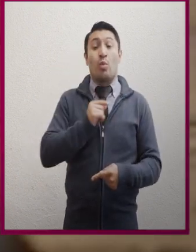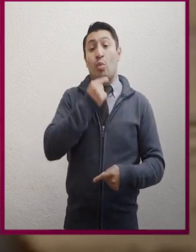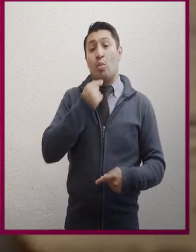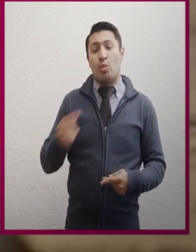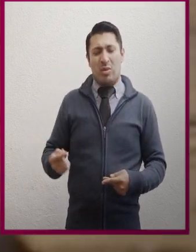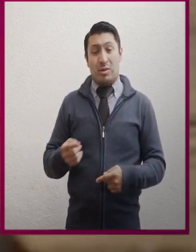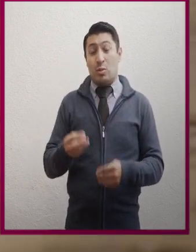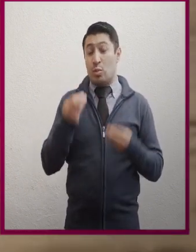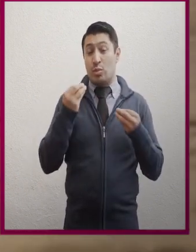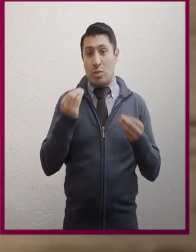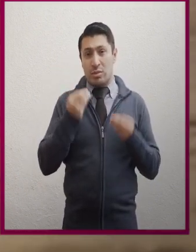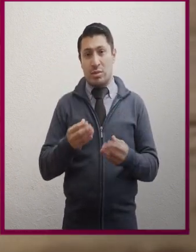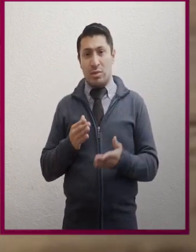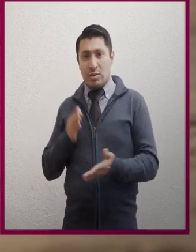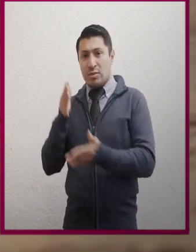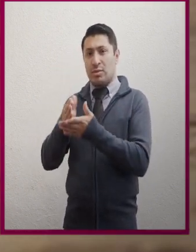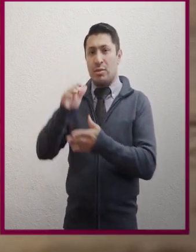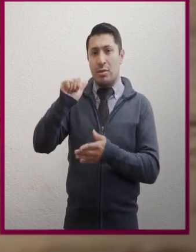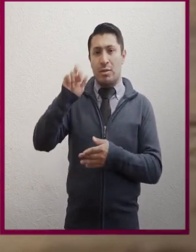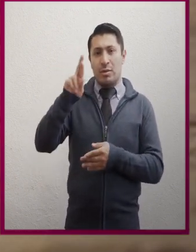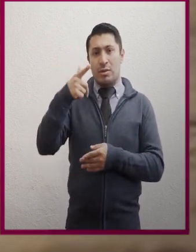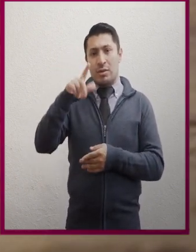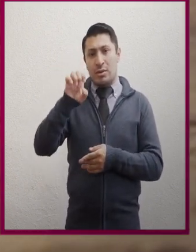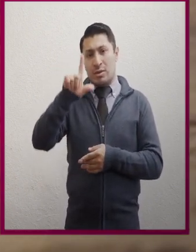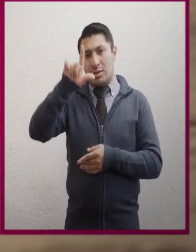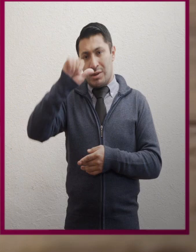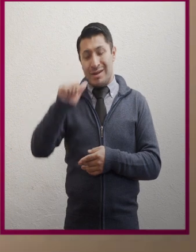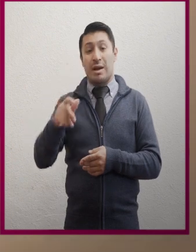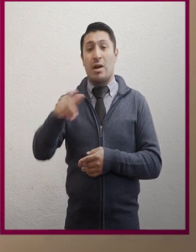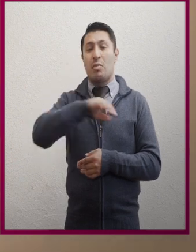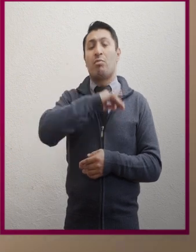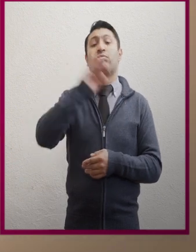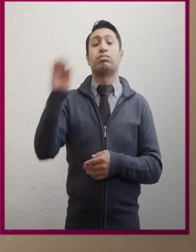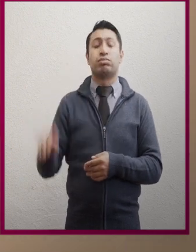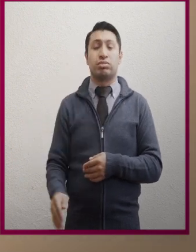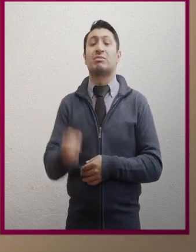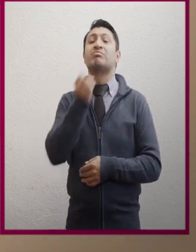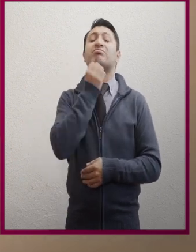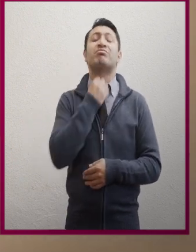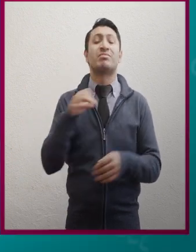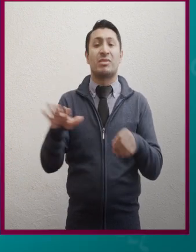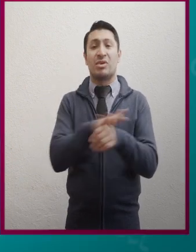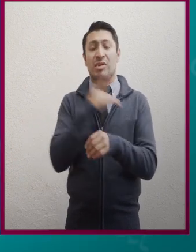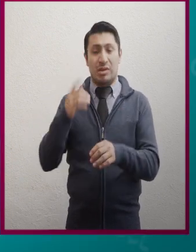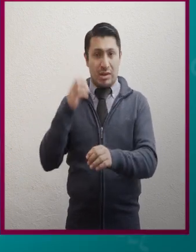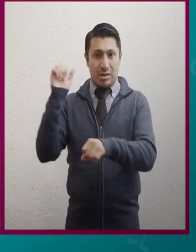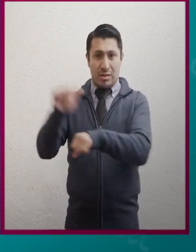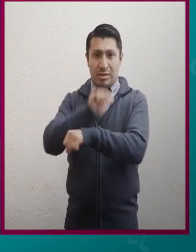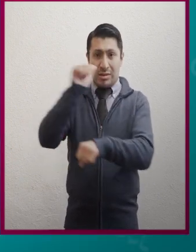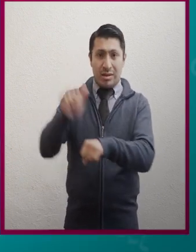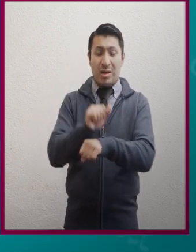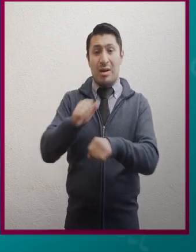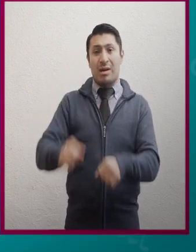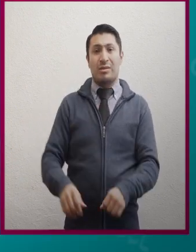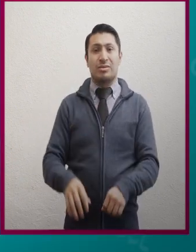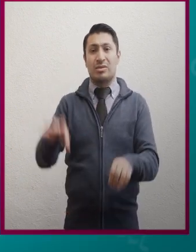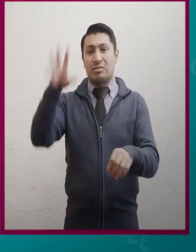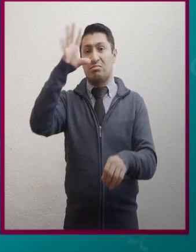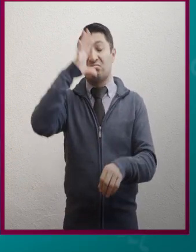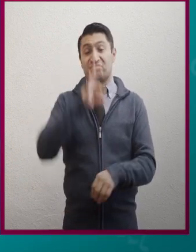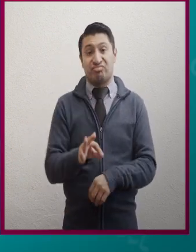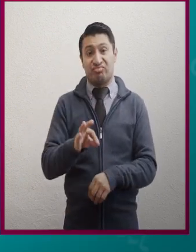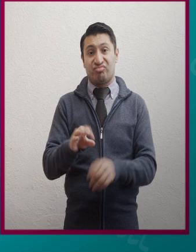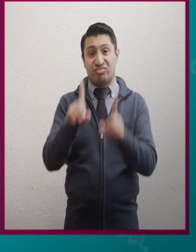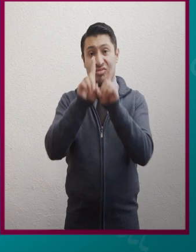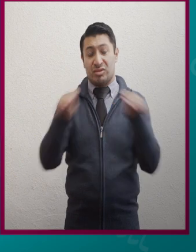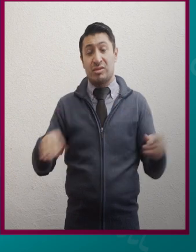Argelia. Murieron de sed después de que su vehículo se descompusiera a la mitad del desierto. ¿A qué riesgos se enfrentan los migrantes